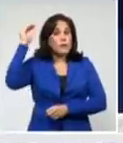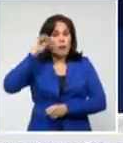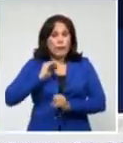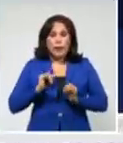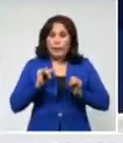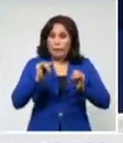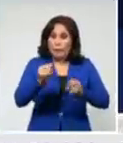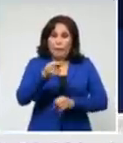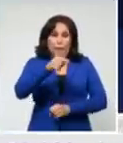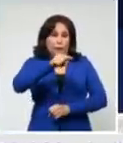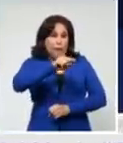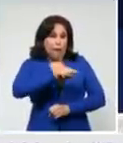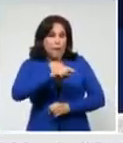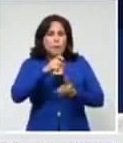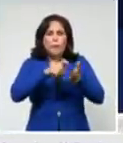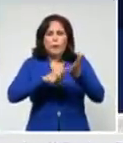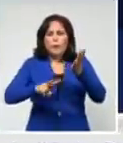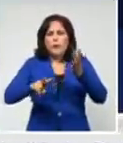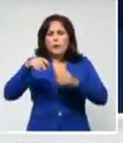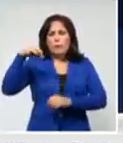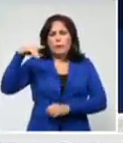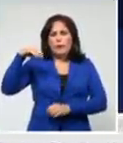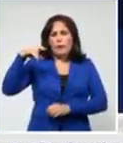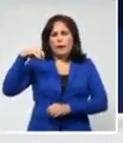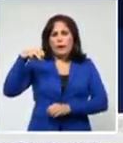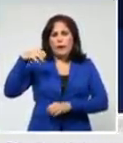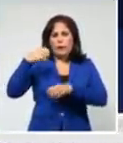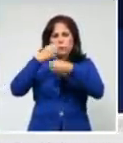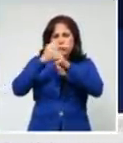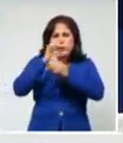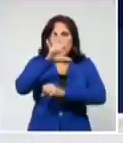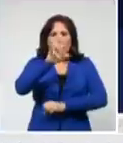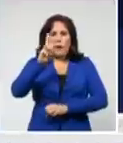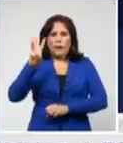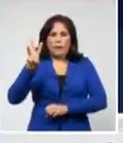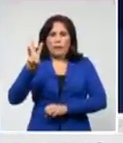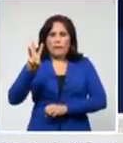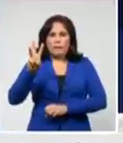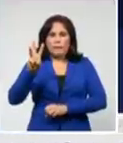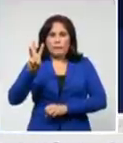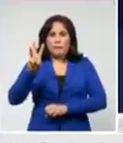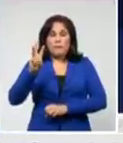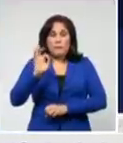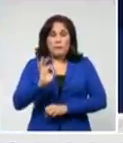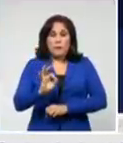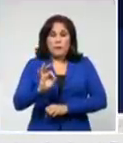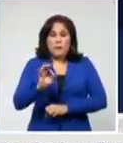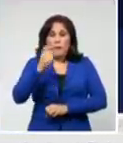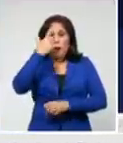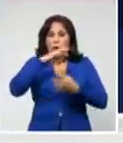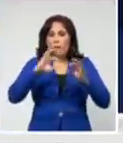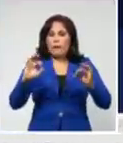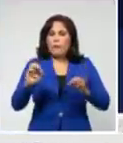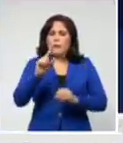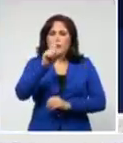ayer de la provincia de Pinar del Río se procesaron 53 muestras, de Artemisa